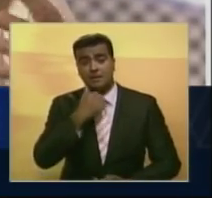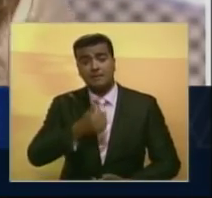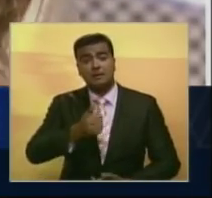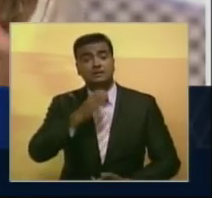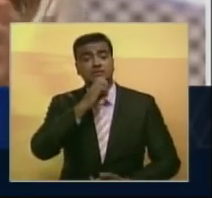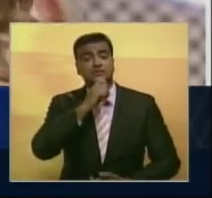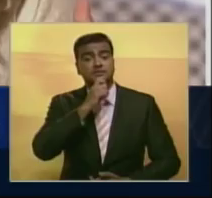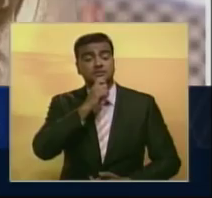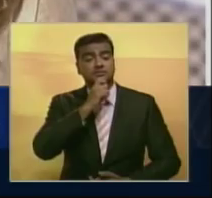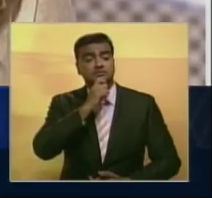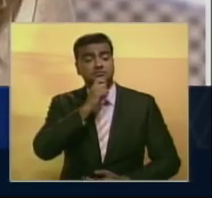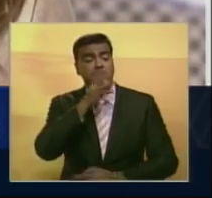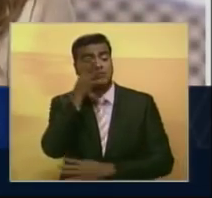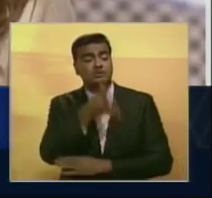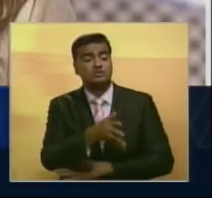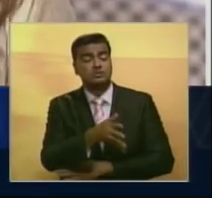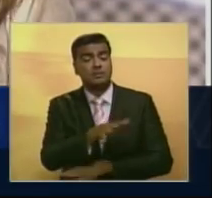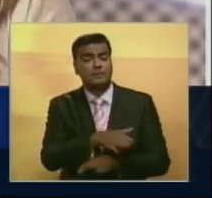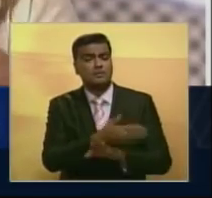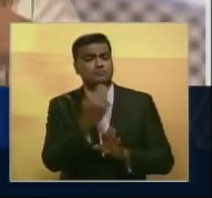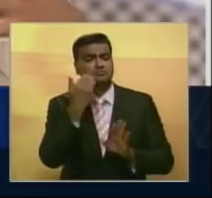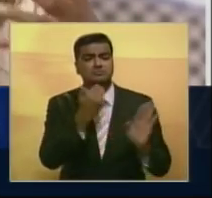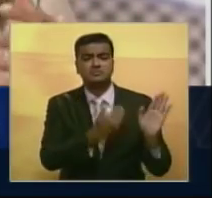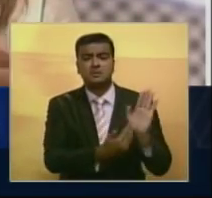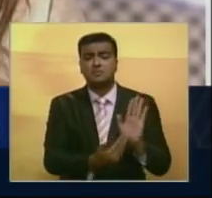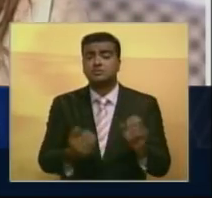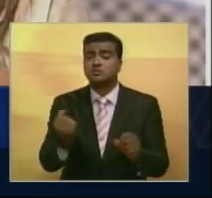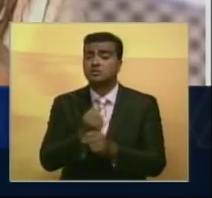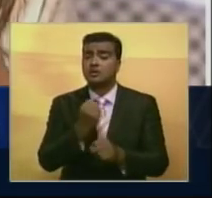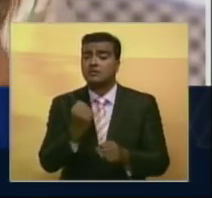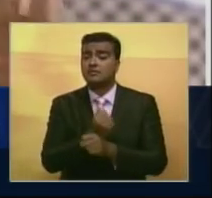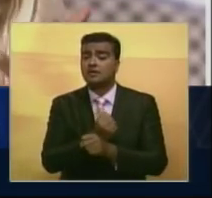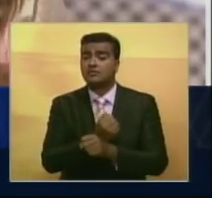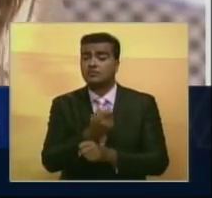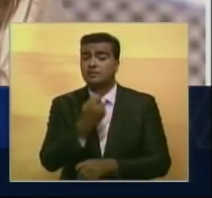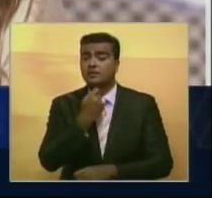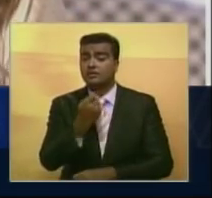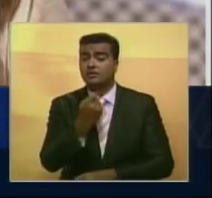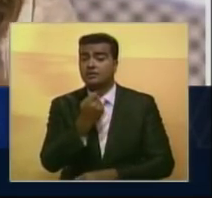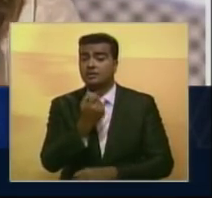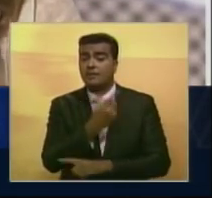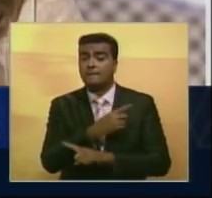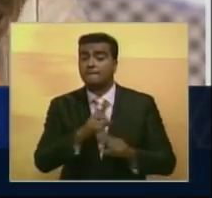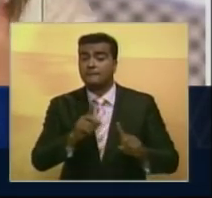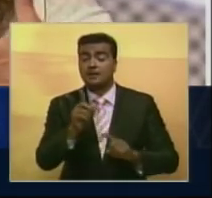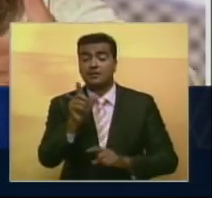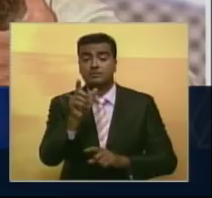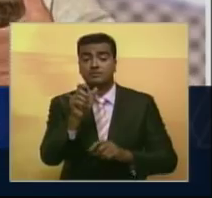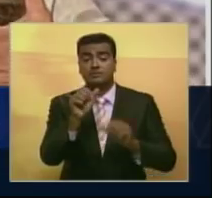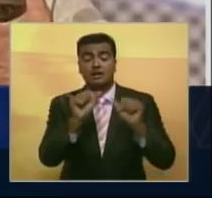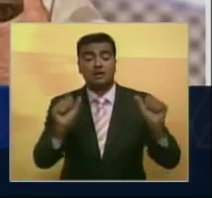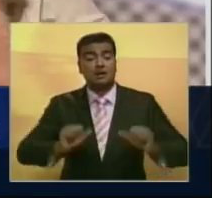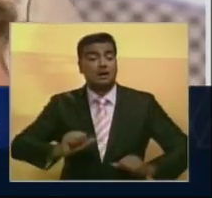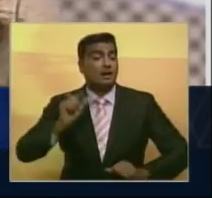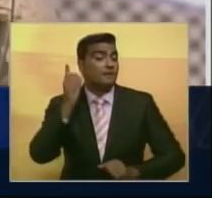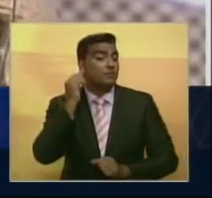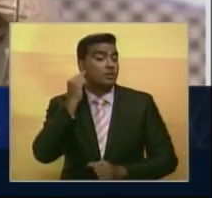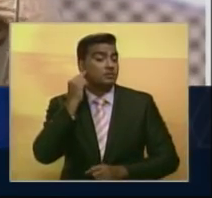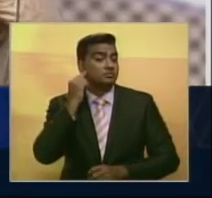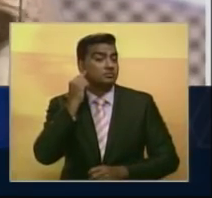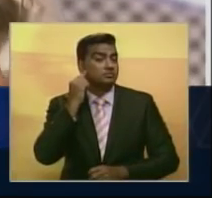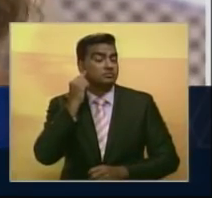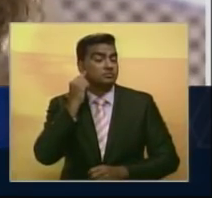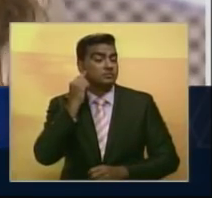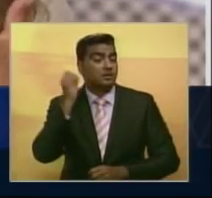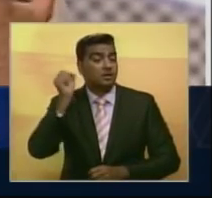prospere una acusación si se demuestra que su trabajo fue periodístico, pero en el caso de la actriz, en la medida en que se